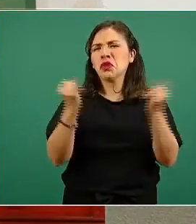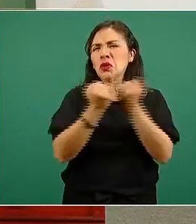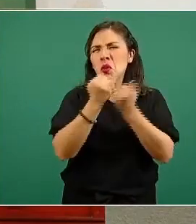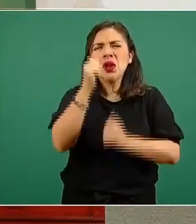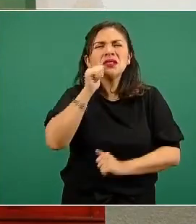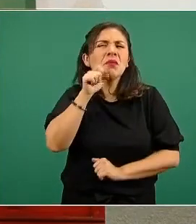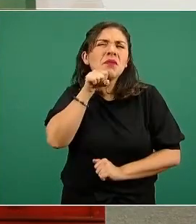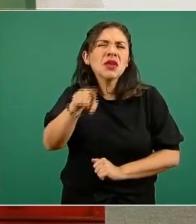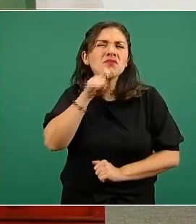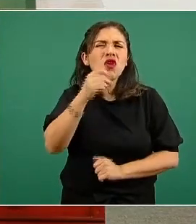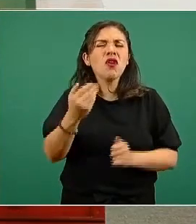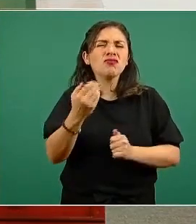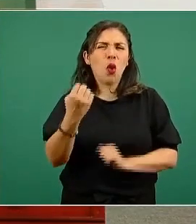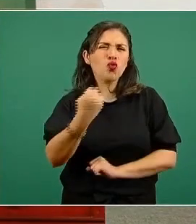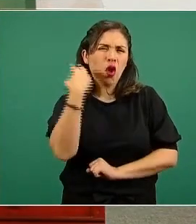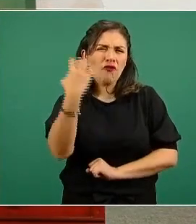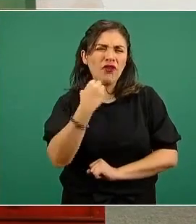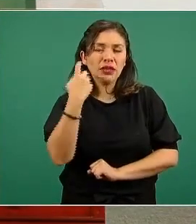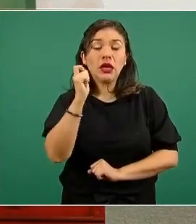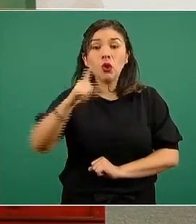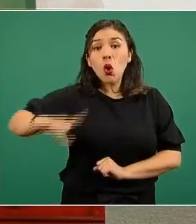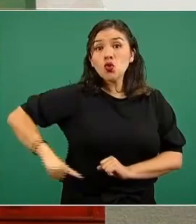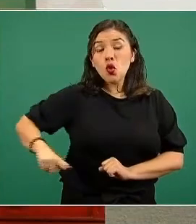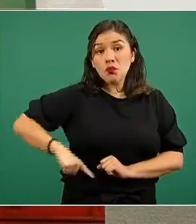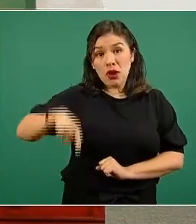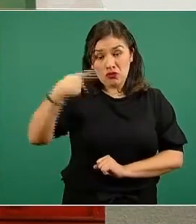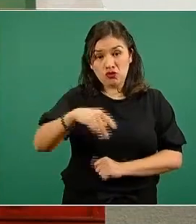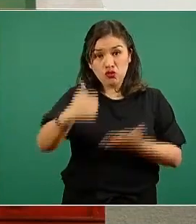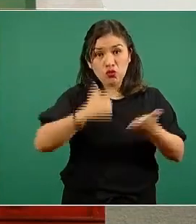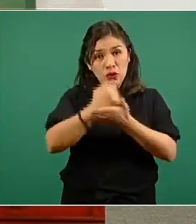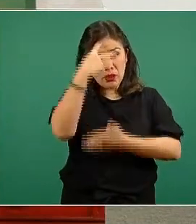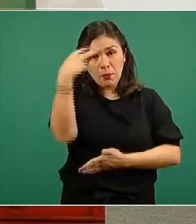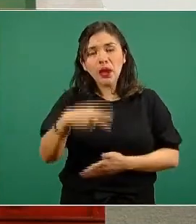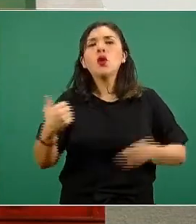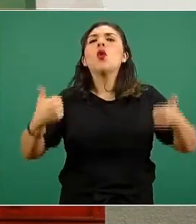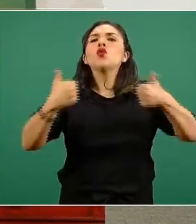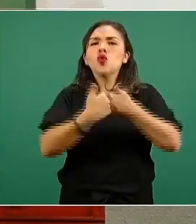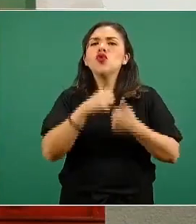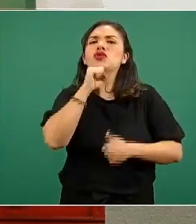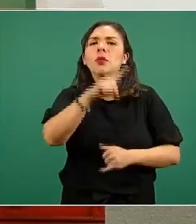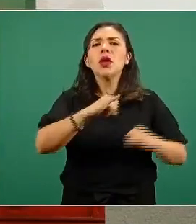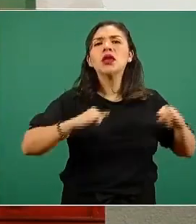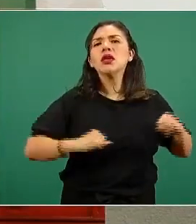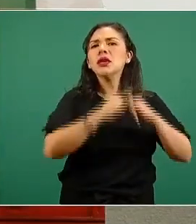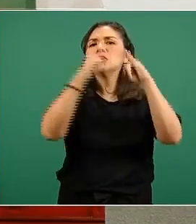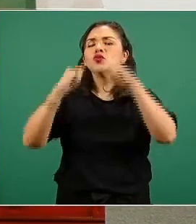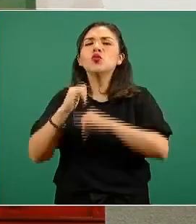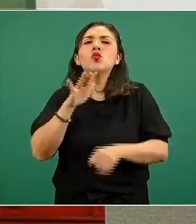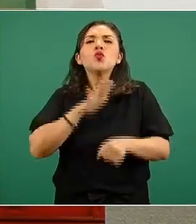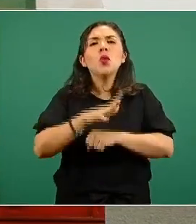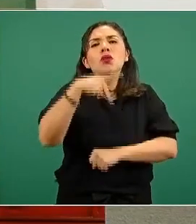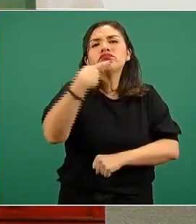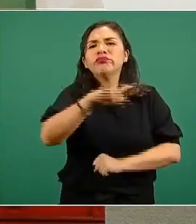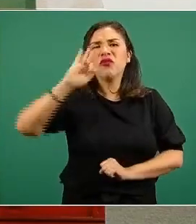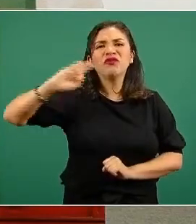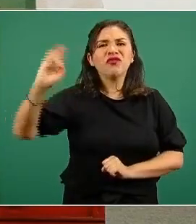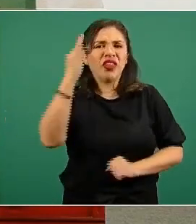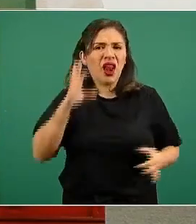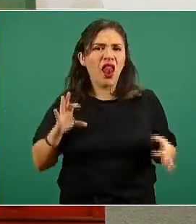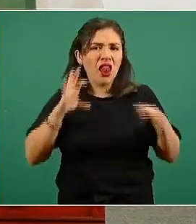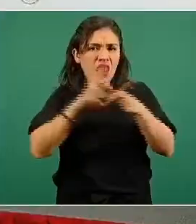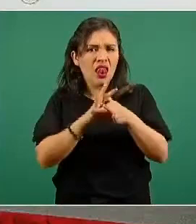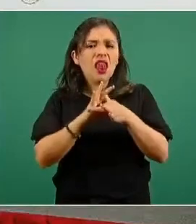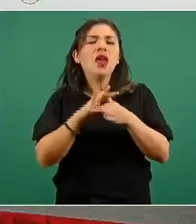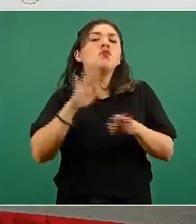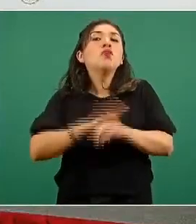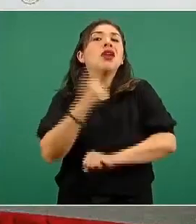conferencias de prensa que el gobierno de la Ciudad de México, junto con las instituciones que son del orden federal, pero que